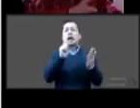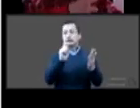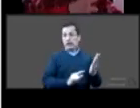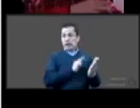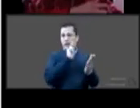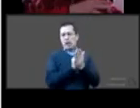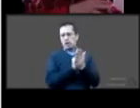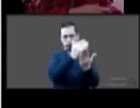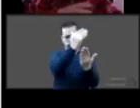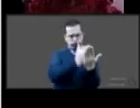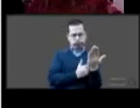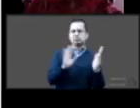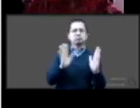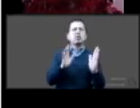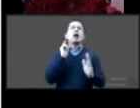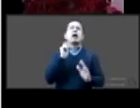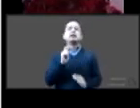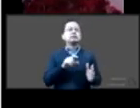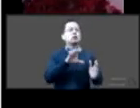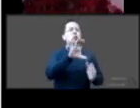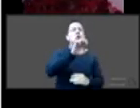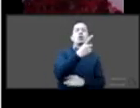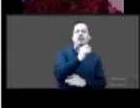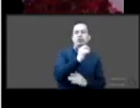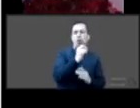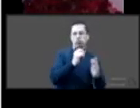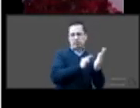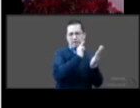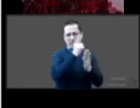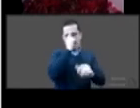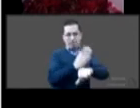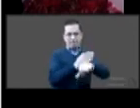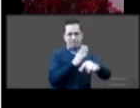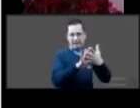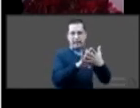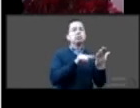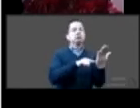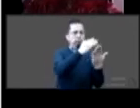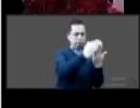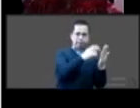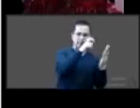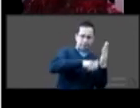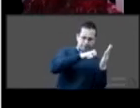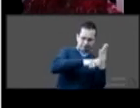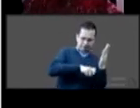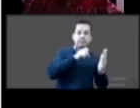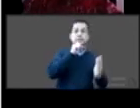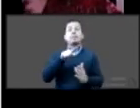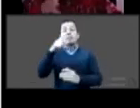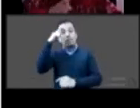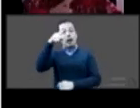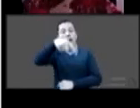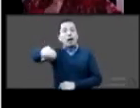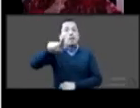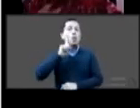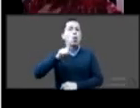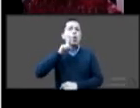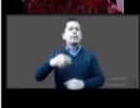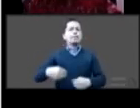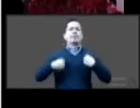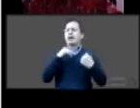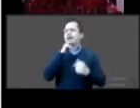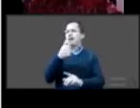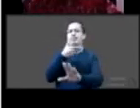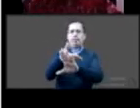Ley de Acceso a las Mujeres a una Vida Libre de Violencia en la Ciudad de México, donde en la Ley de